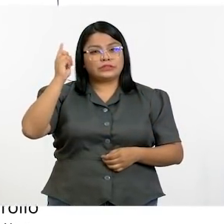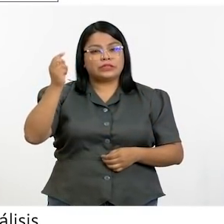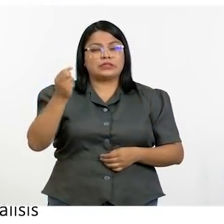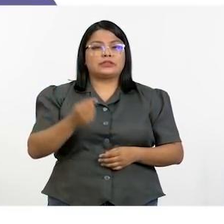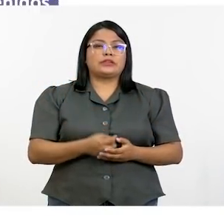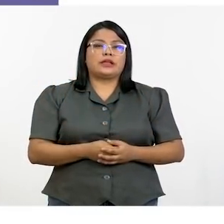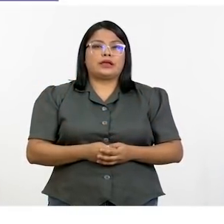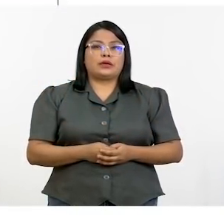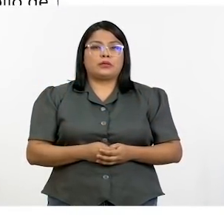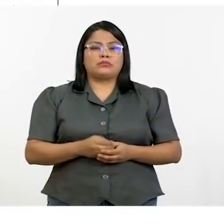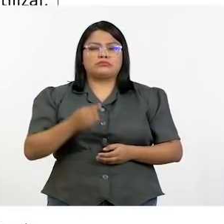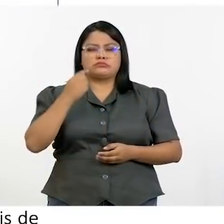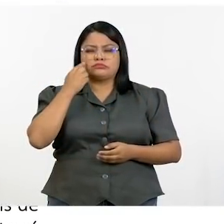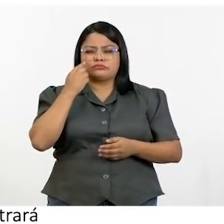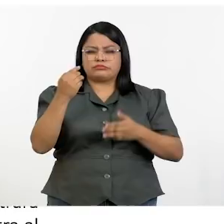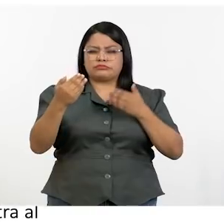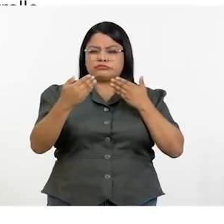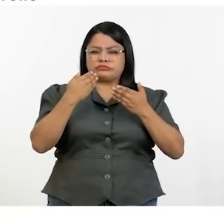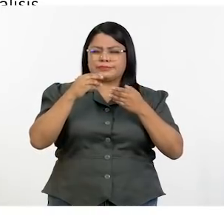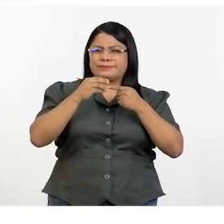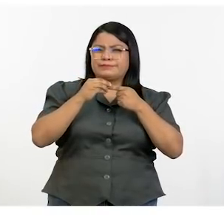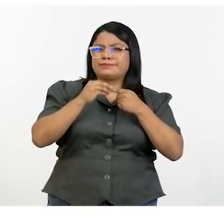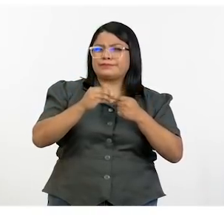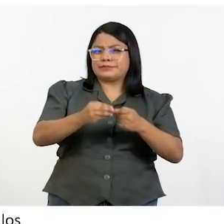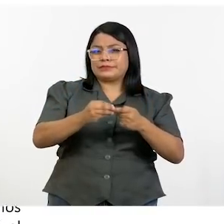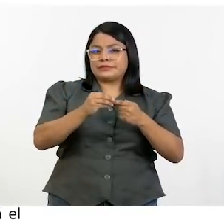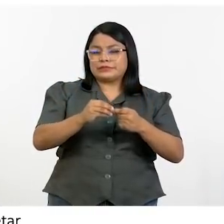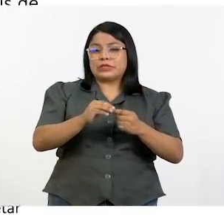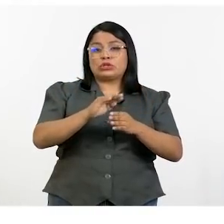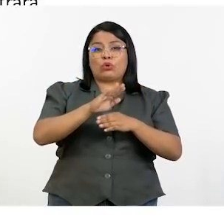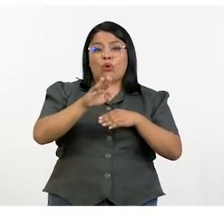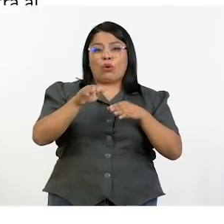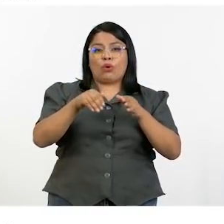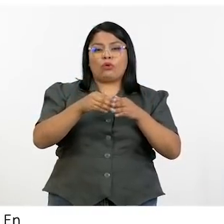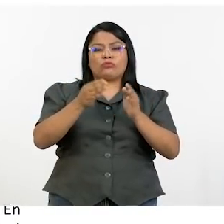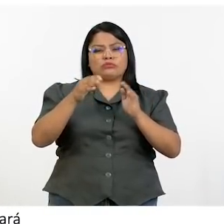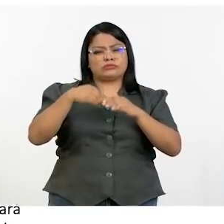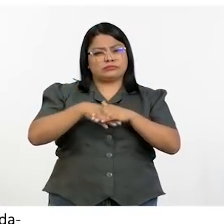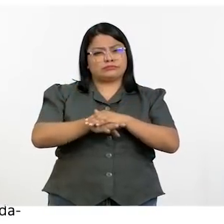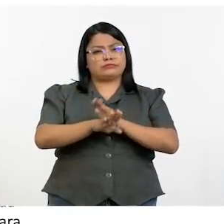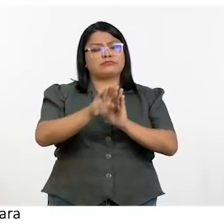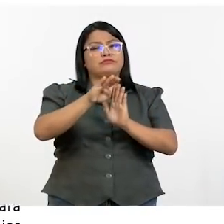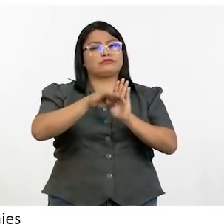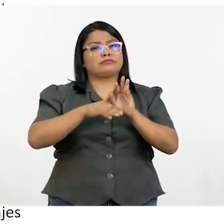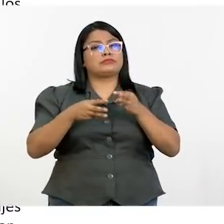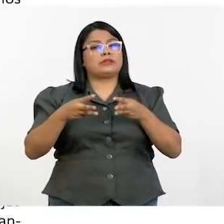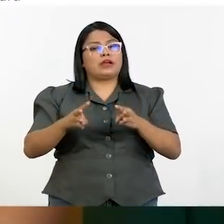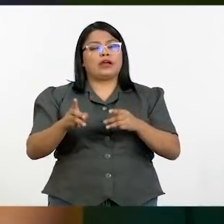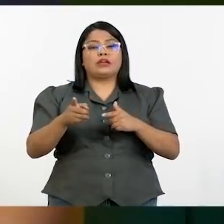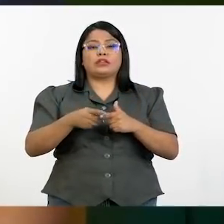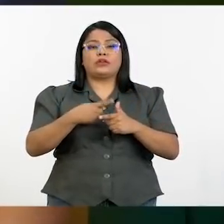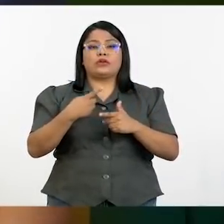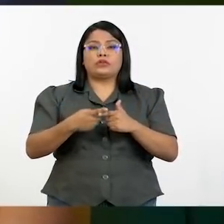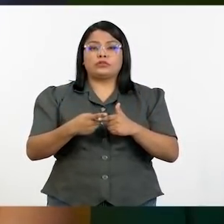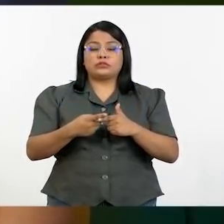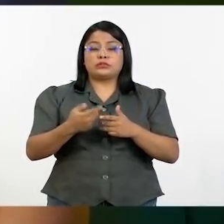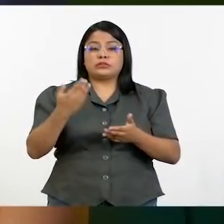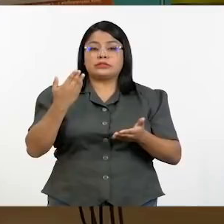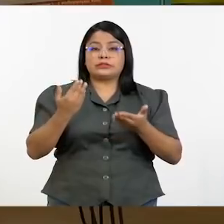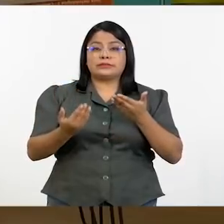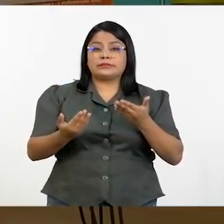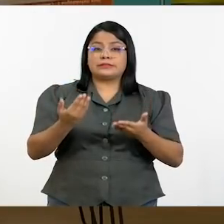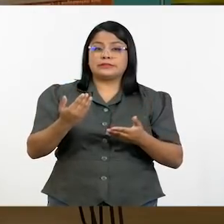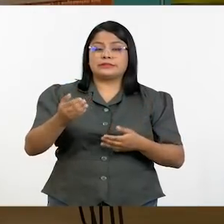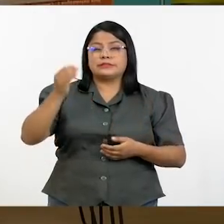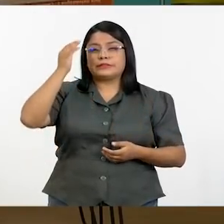docente encontrará un detalle de todas las partes que componen esta guía. Okay. Entonces, ¿qué le